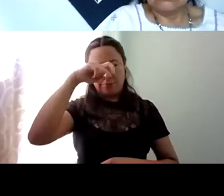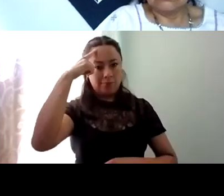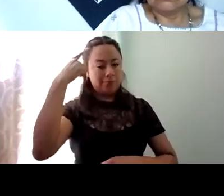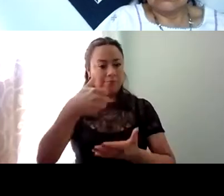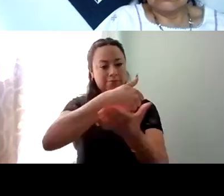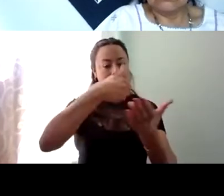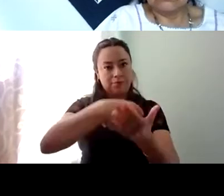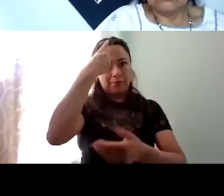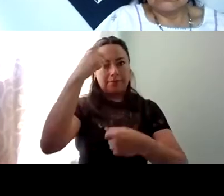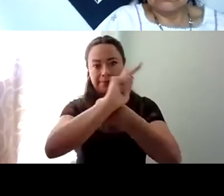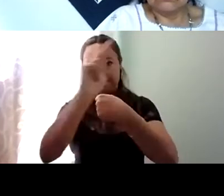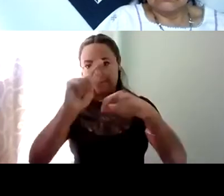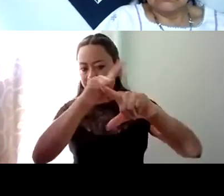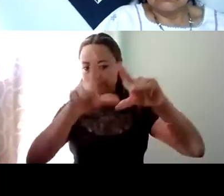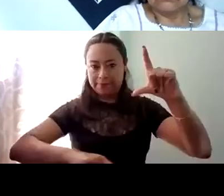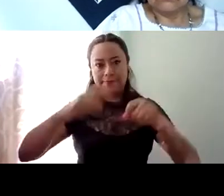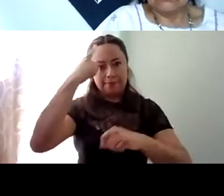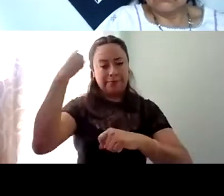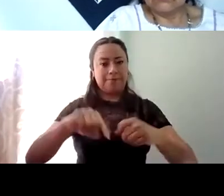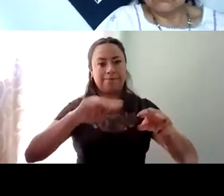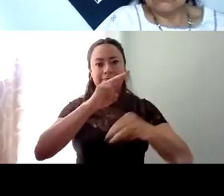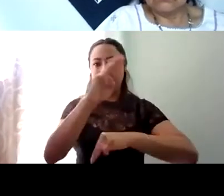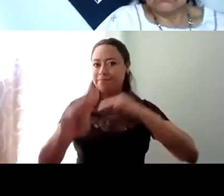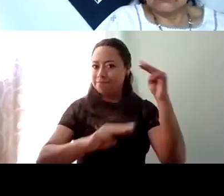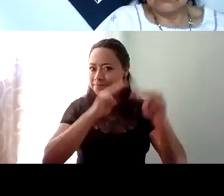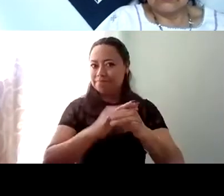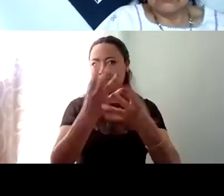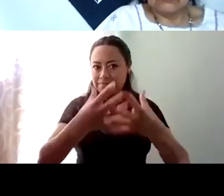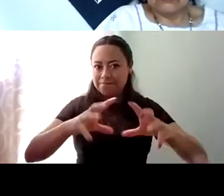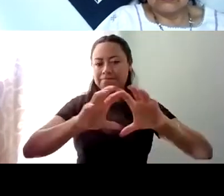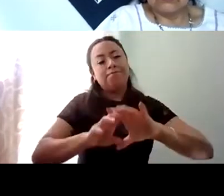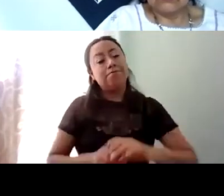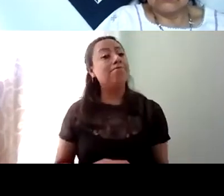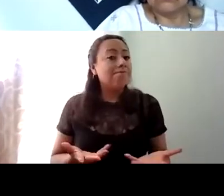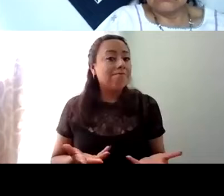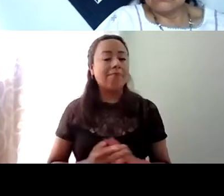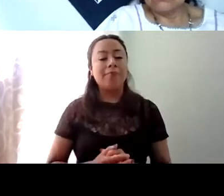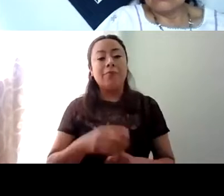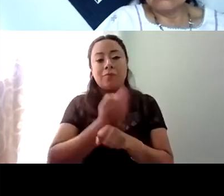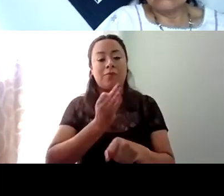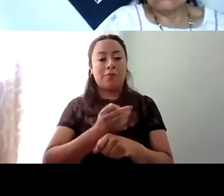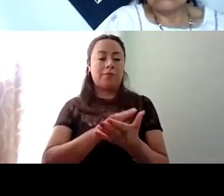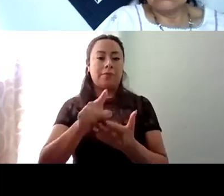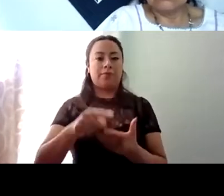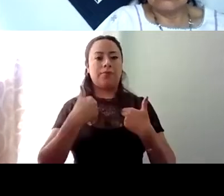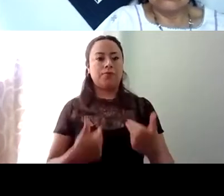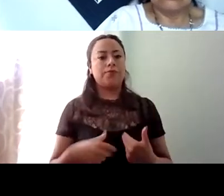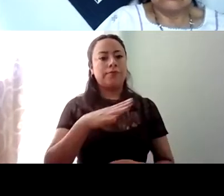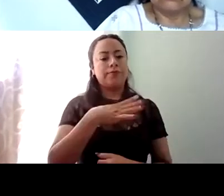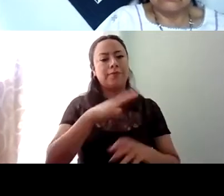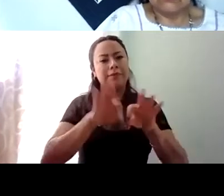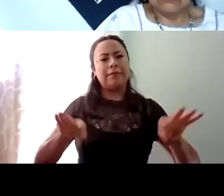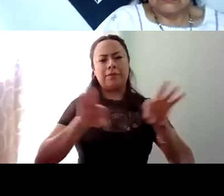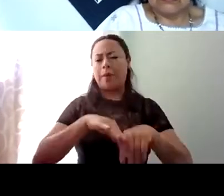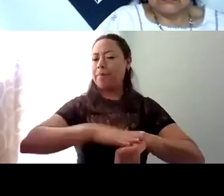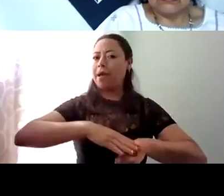estos tiempos tan complicados para el gobierno, pero también para la sociedad, los derechos humanos toman una importancia aún mayor de la que